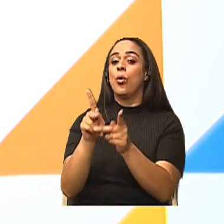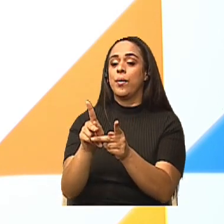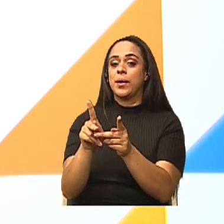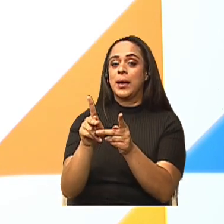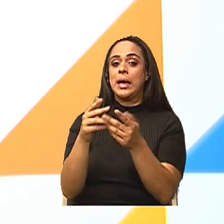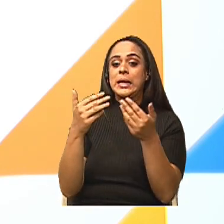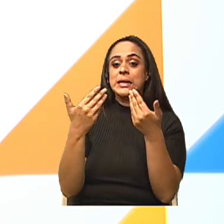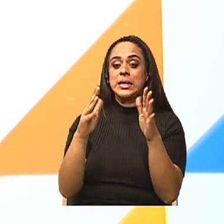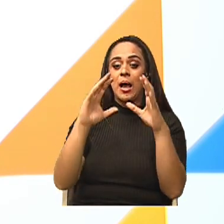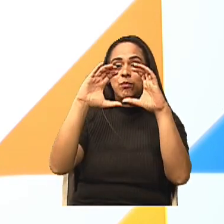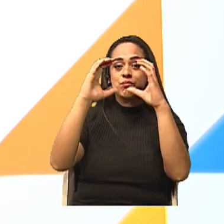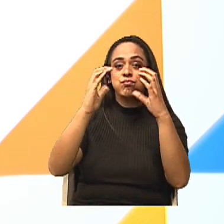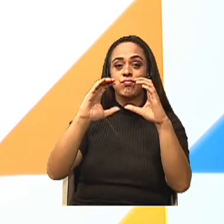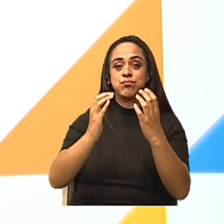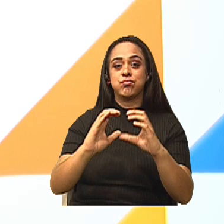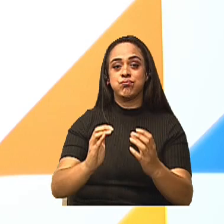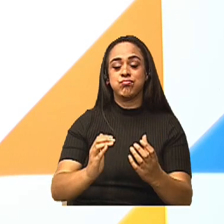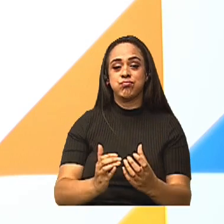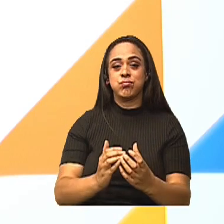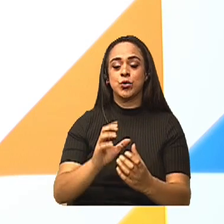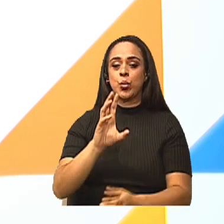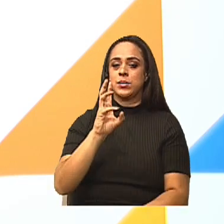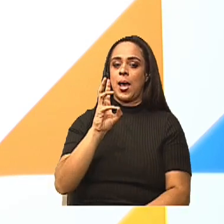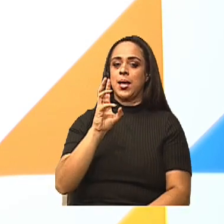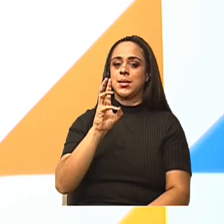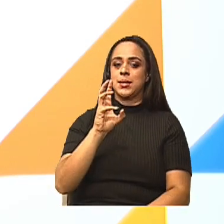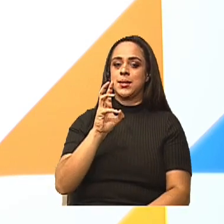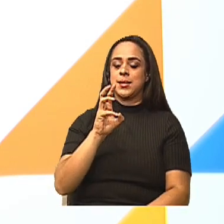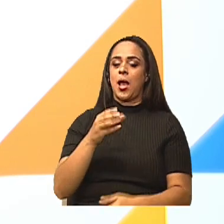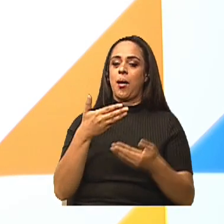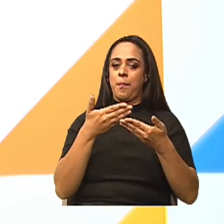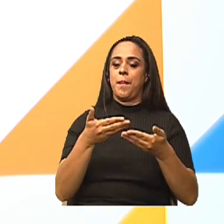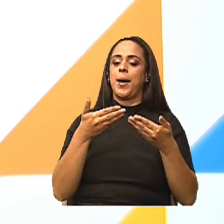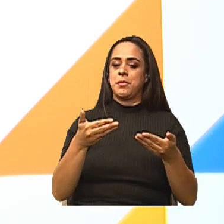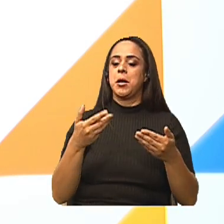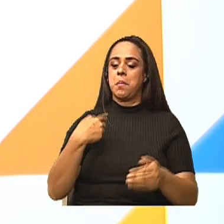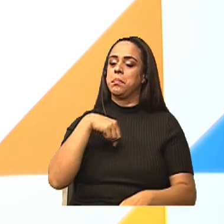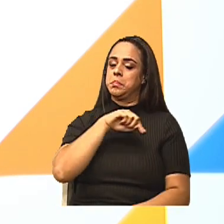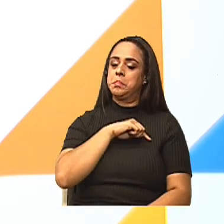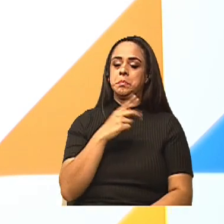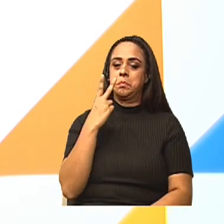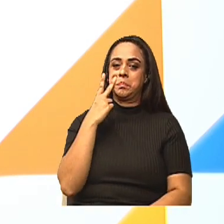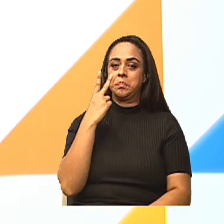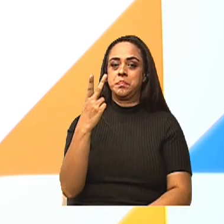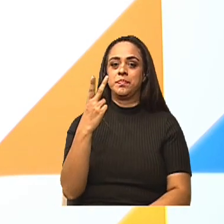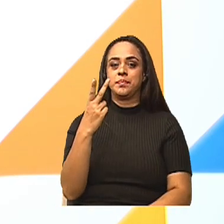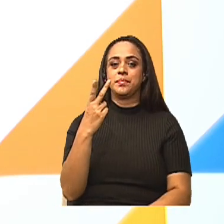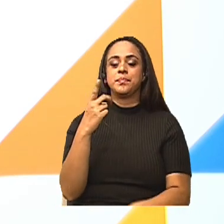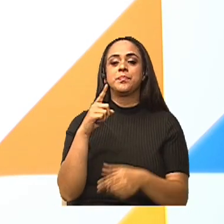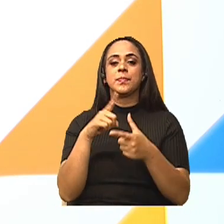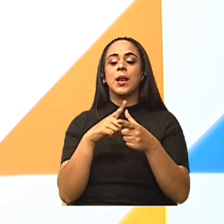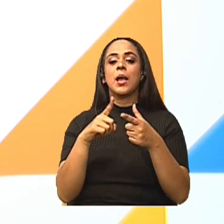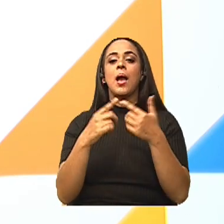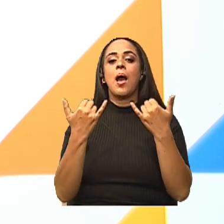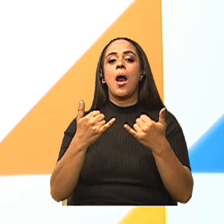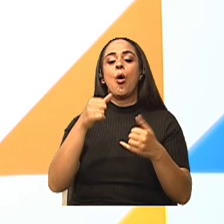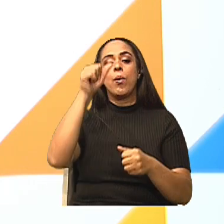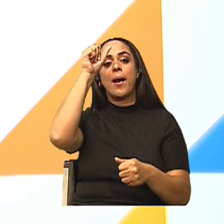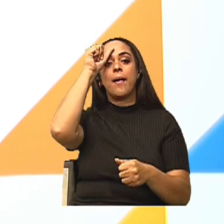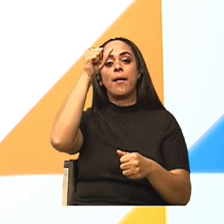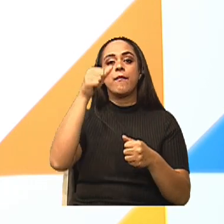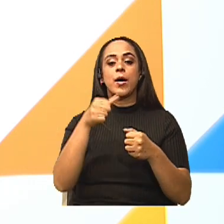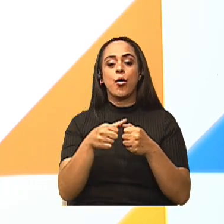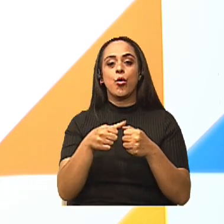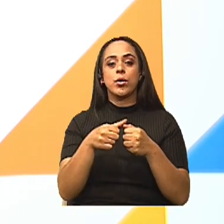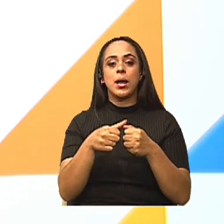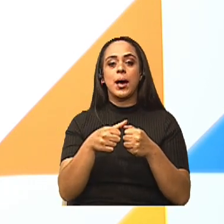clasificamos todos estos materiales y en realidad son 6 que son la clasificación que vimos. Entonces, vamos a recordar,